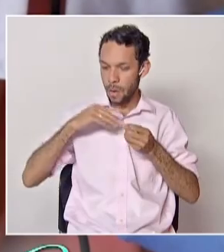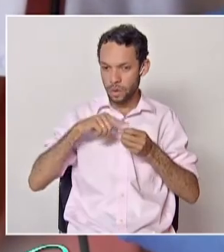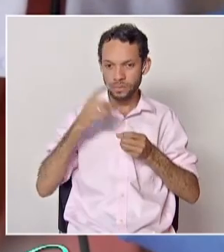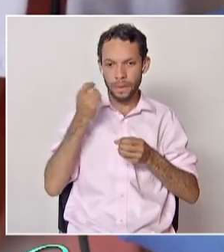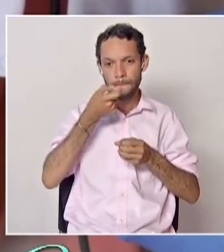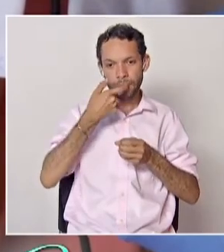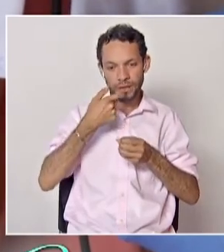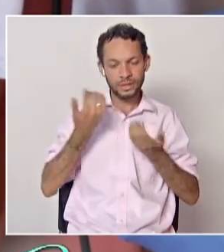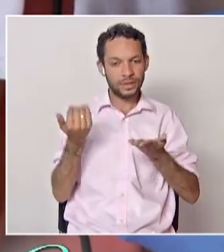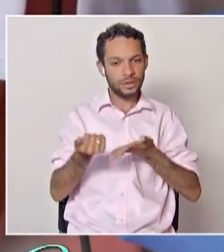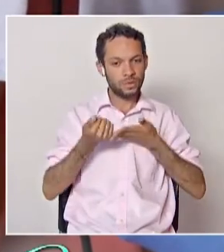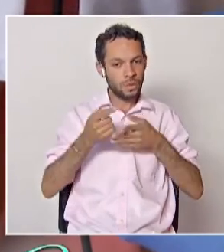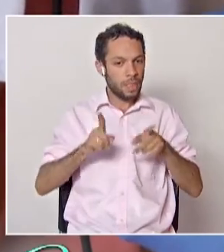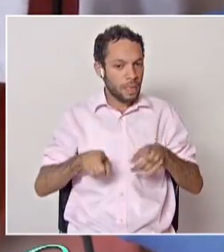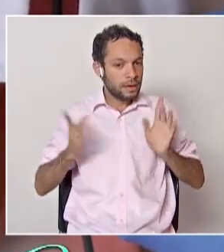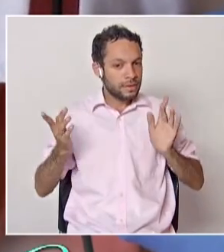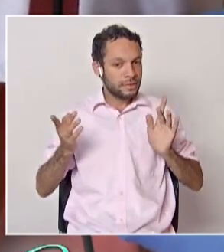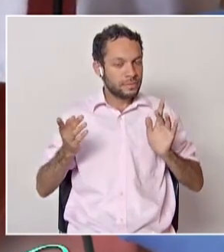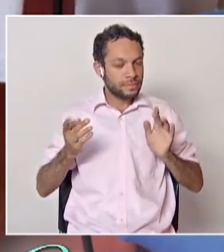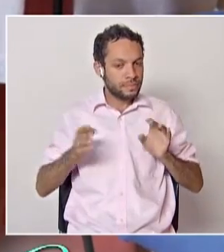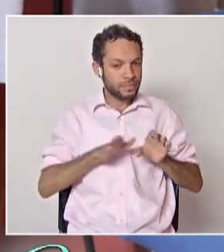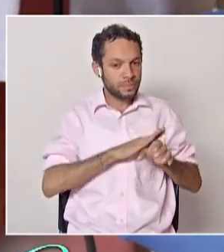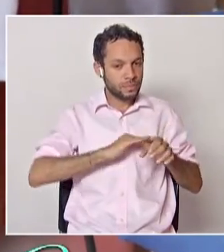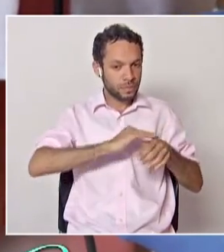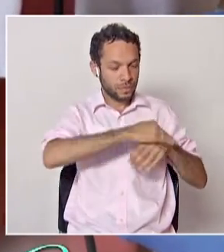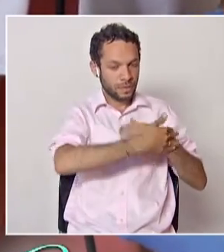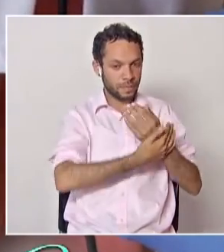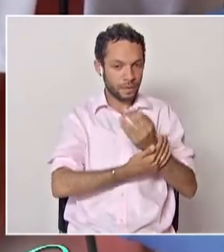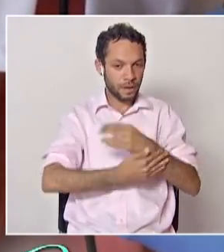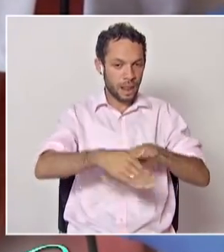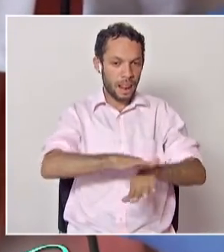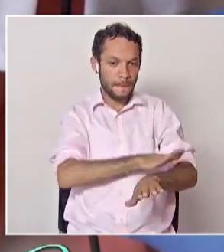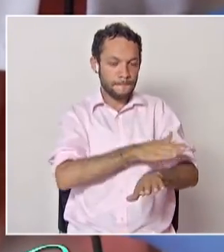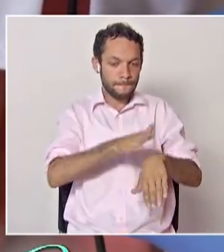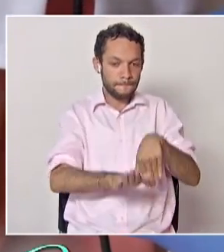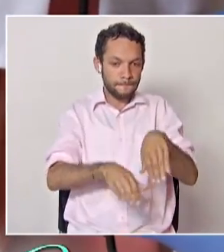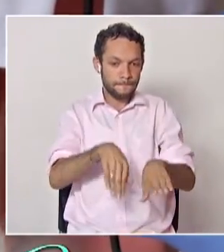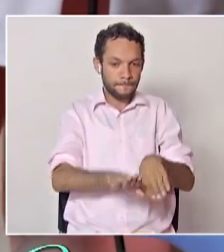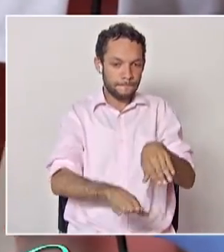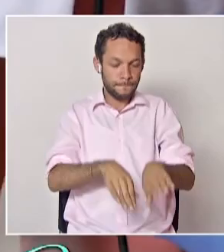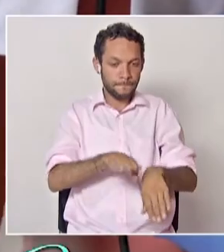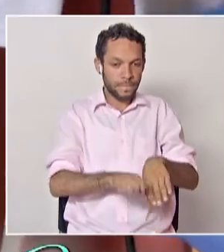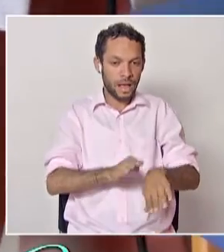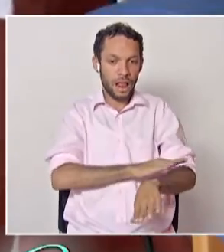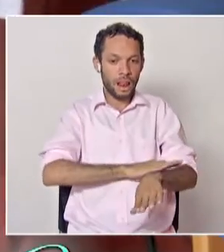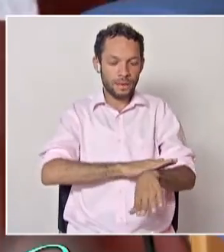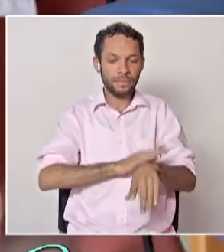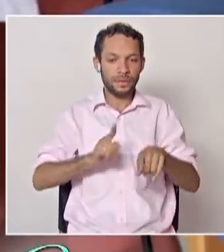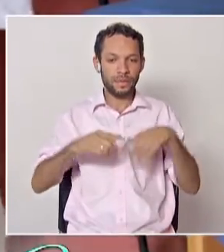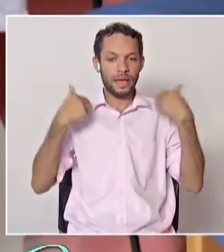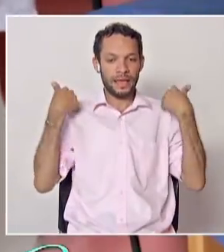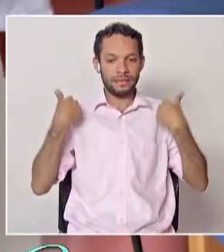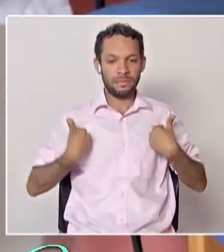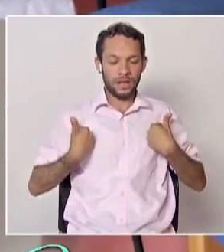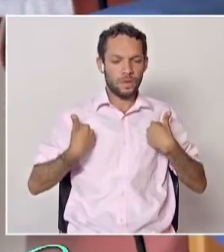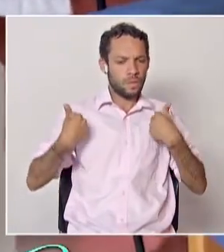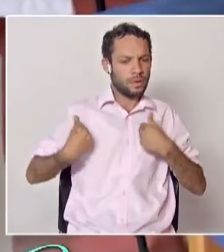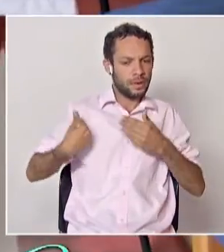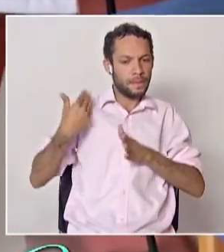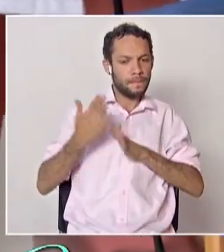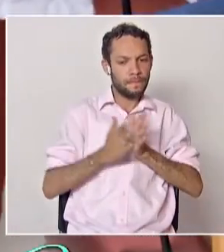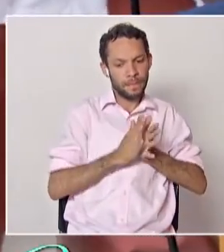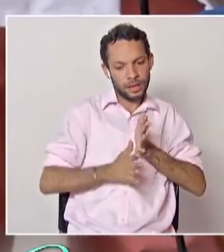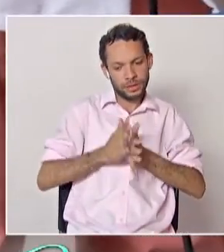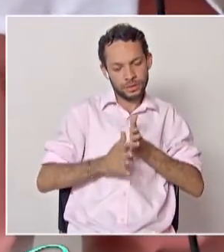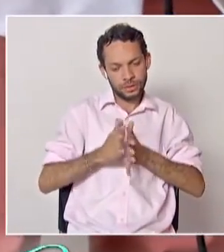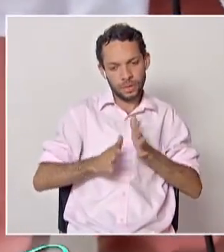fin. En este caso este producto que es Fisiodol, y se aplica en esta región como masaje, y esto digamos que hace parte